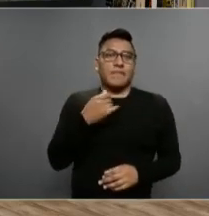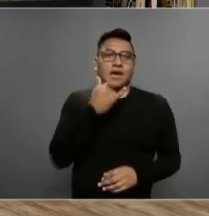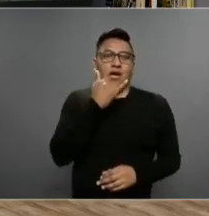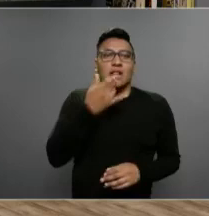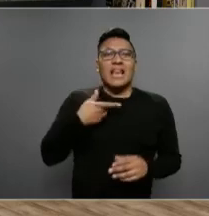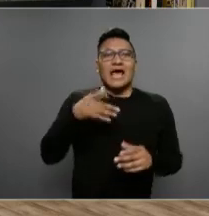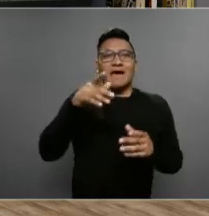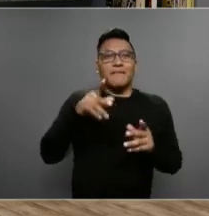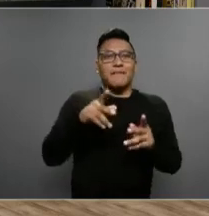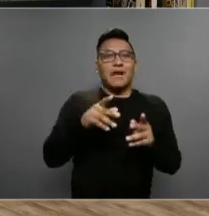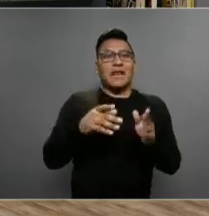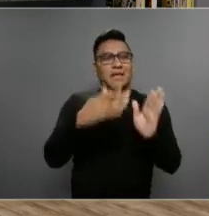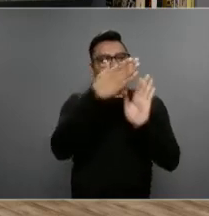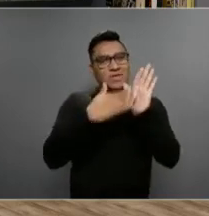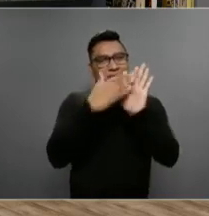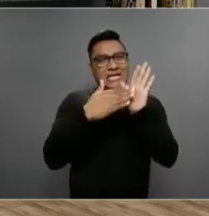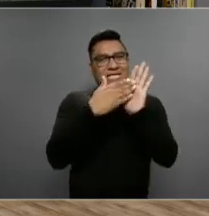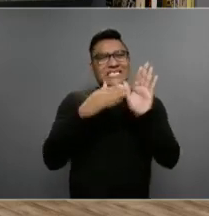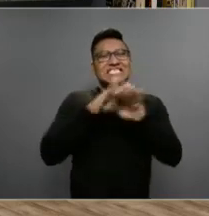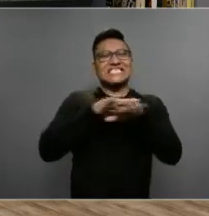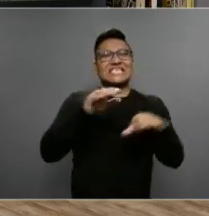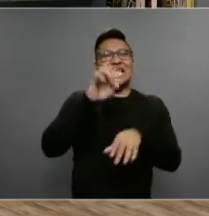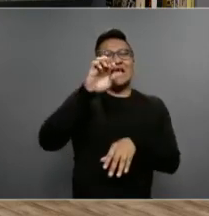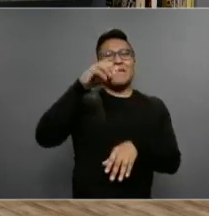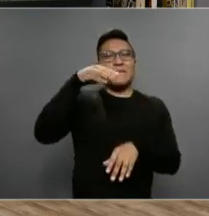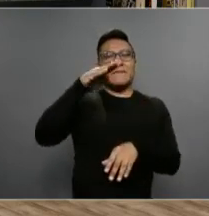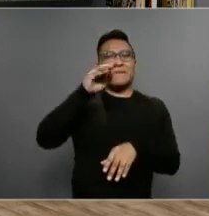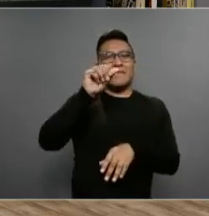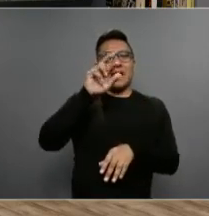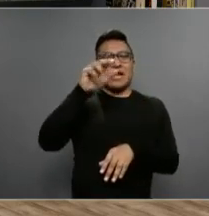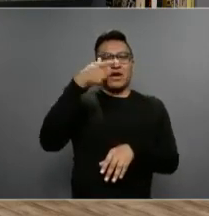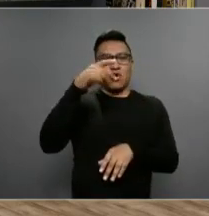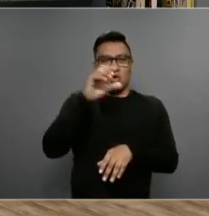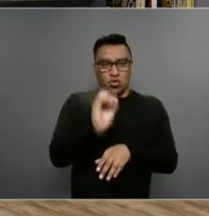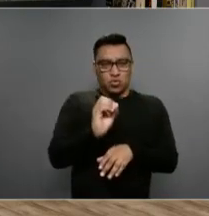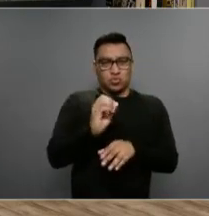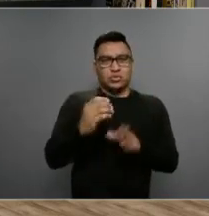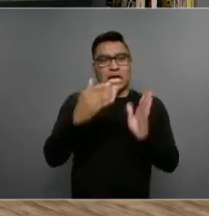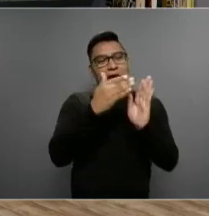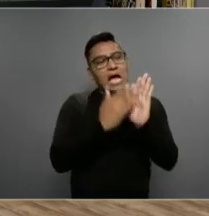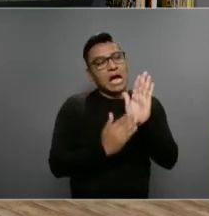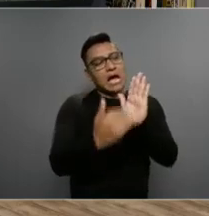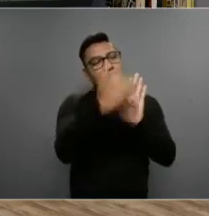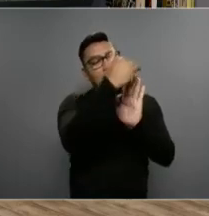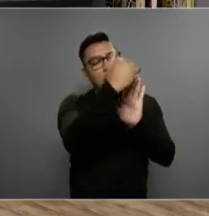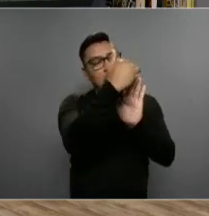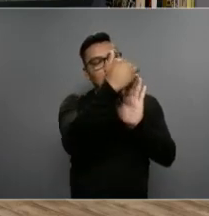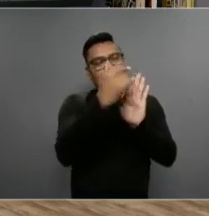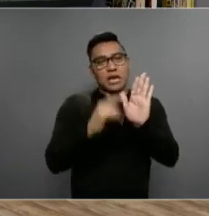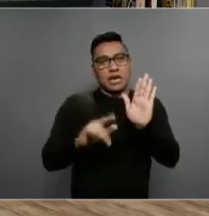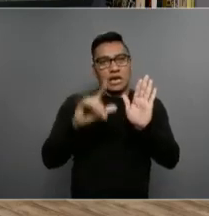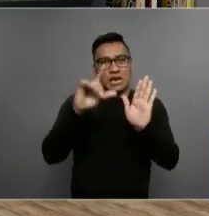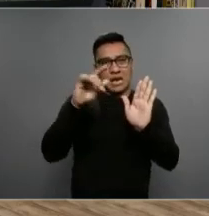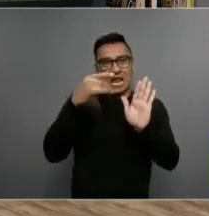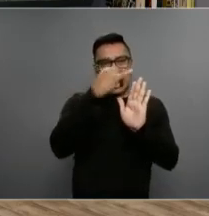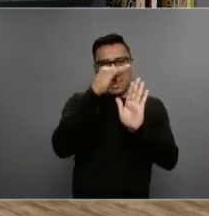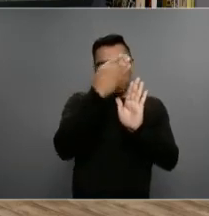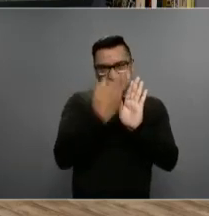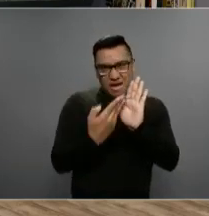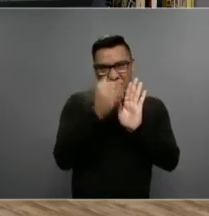en la portada de Sin embargo, y hay en la parte de arriba del logotipo, viene